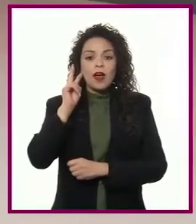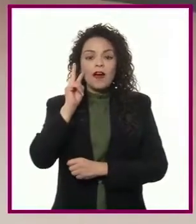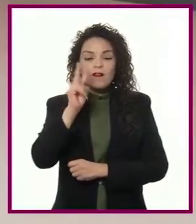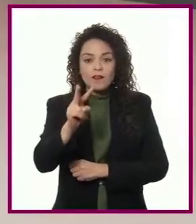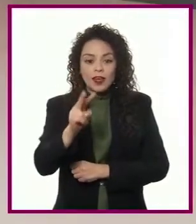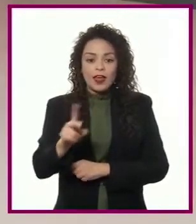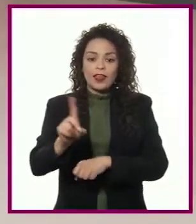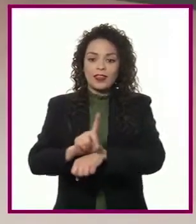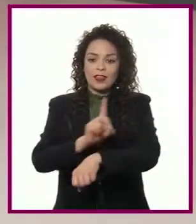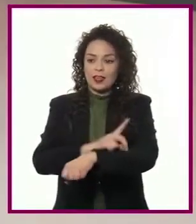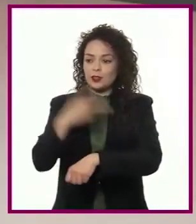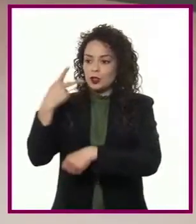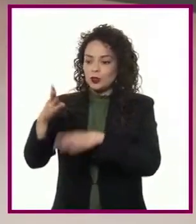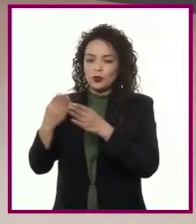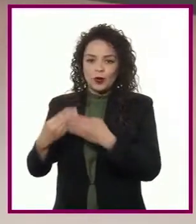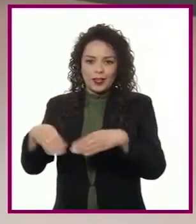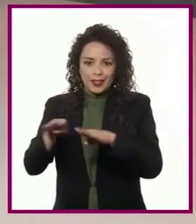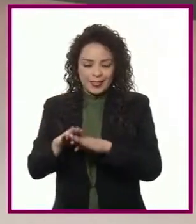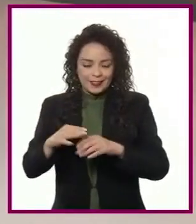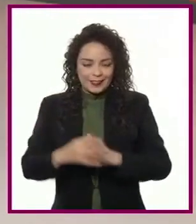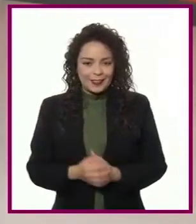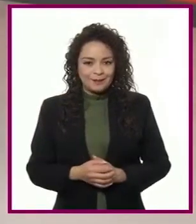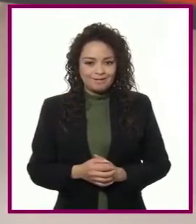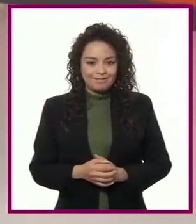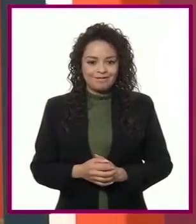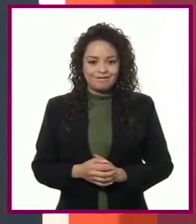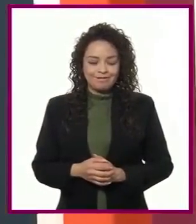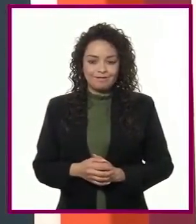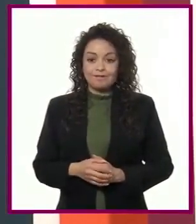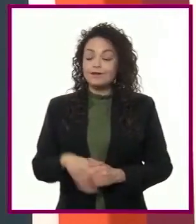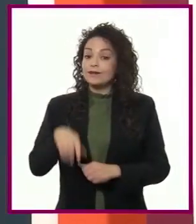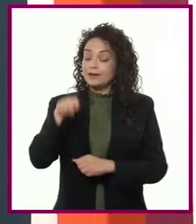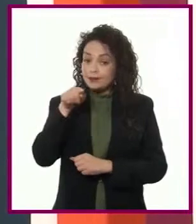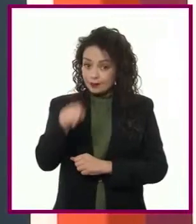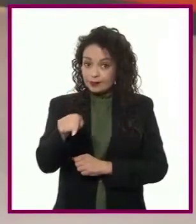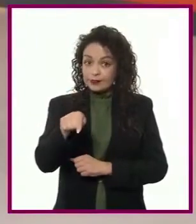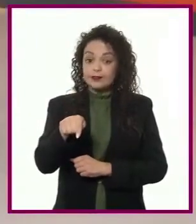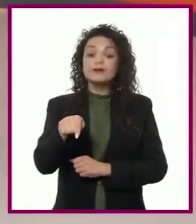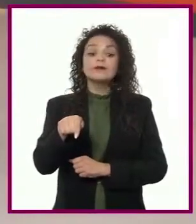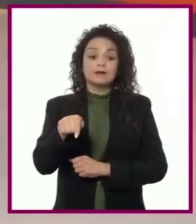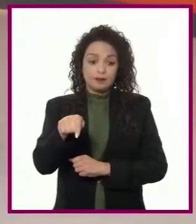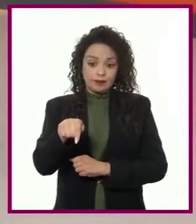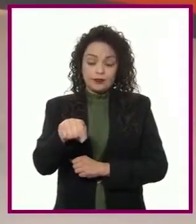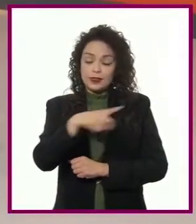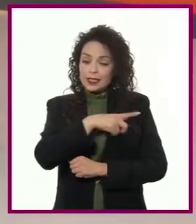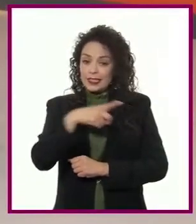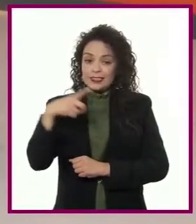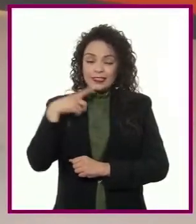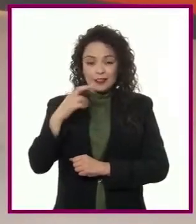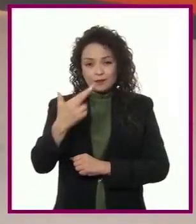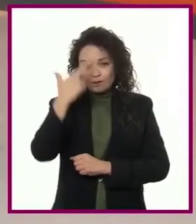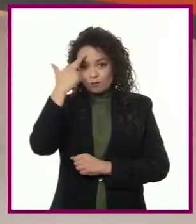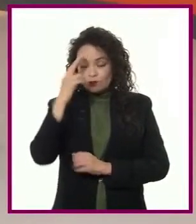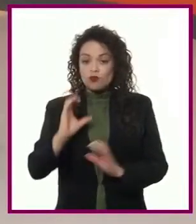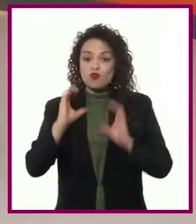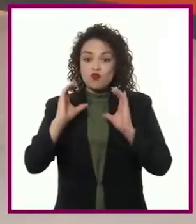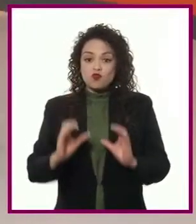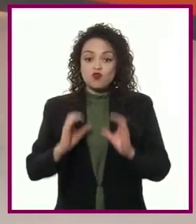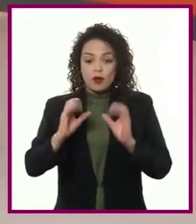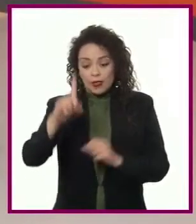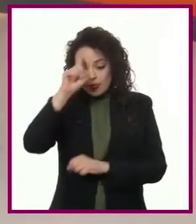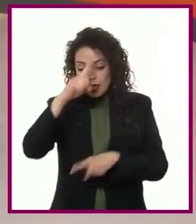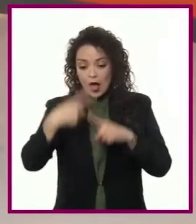casa. Tengan presente que debemos seguir las indicaciones de nuestras autoridades sanitarias, como